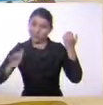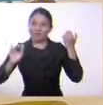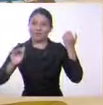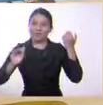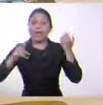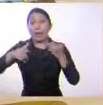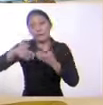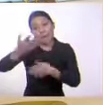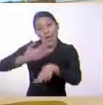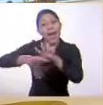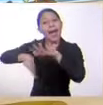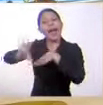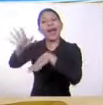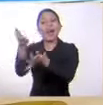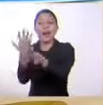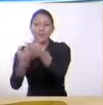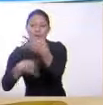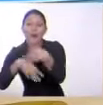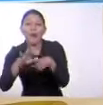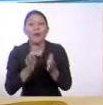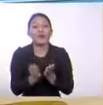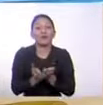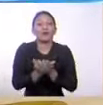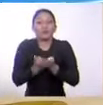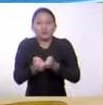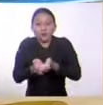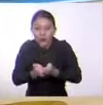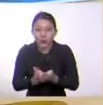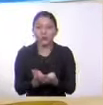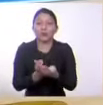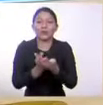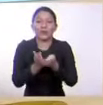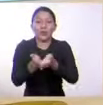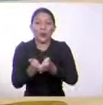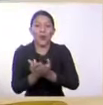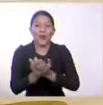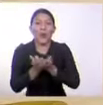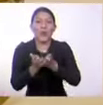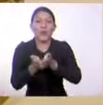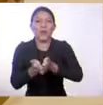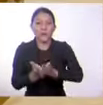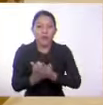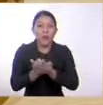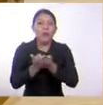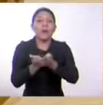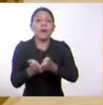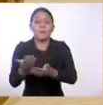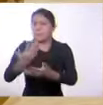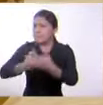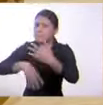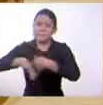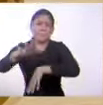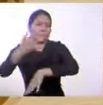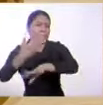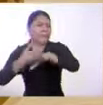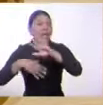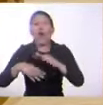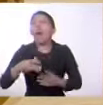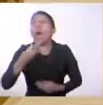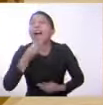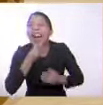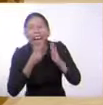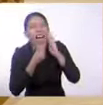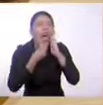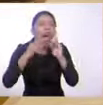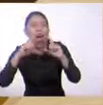En alta mar, un barco de alta mar. En alta mar. ¡Abuelo!